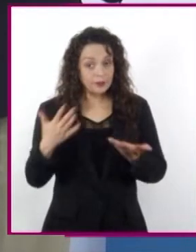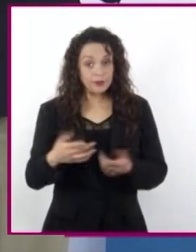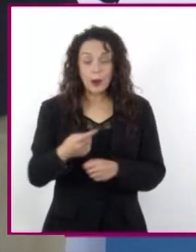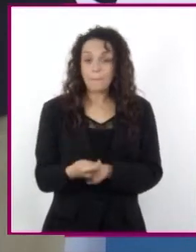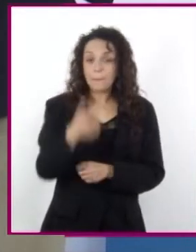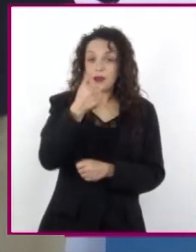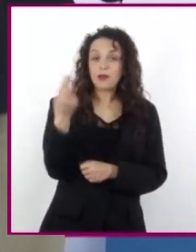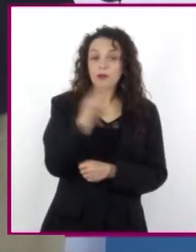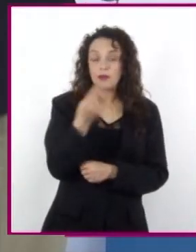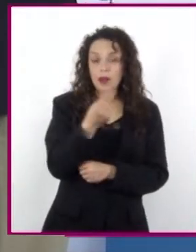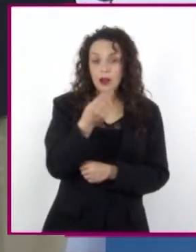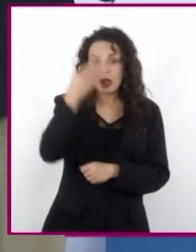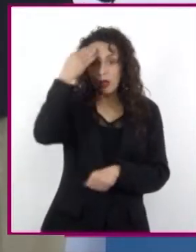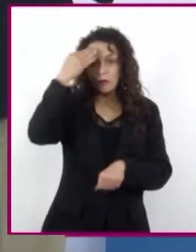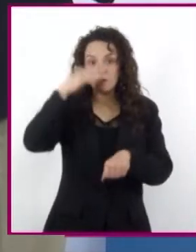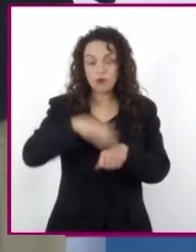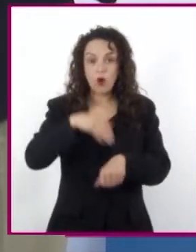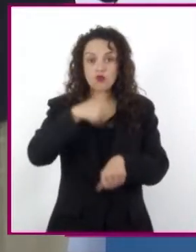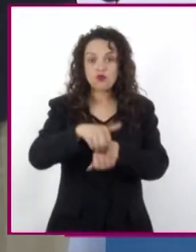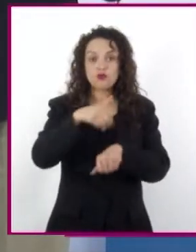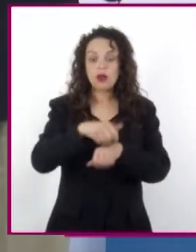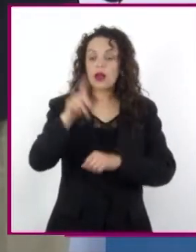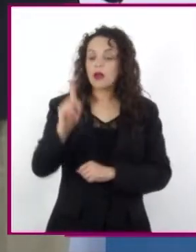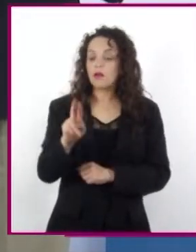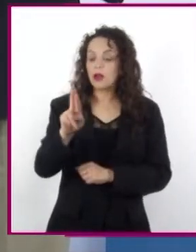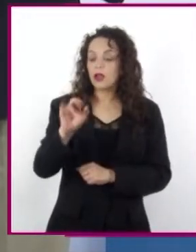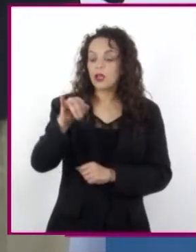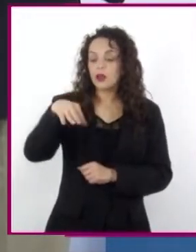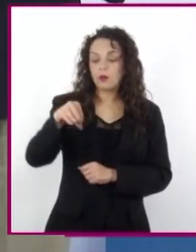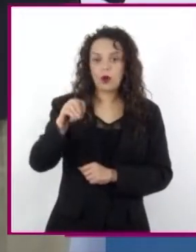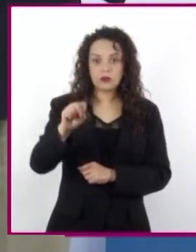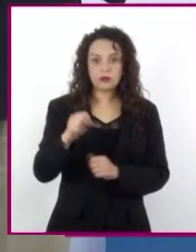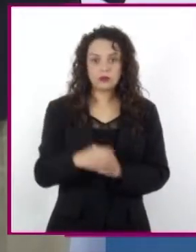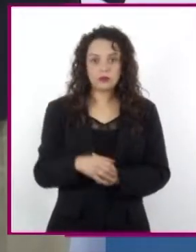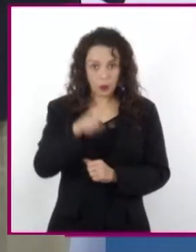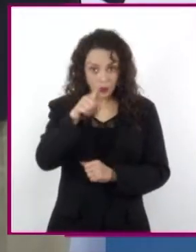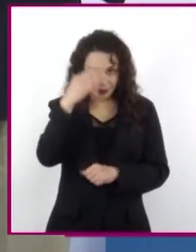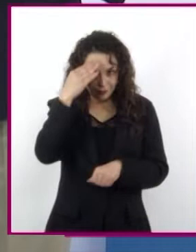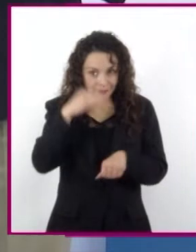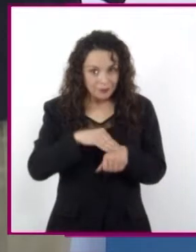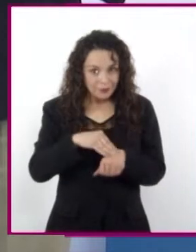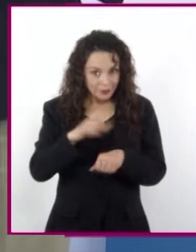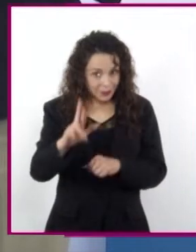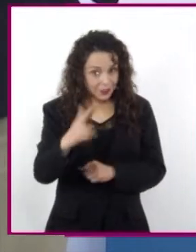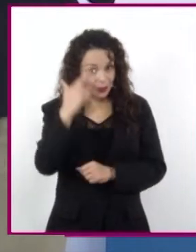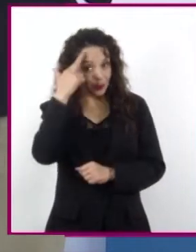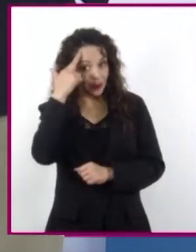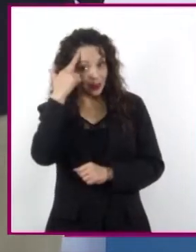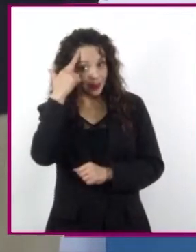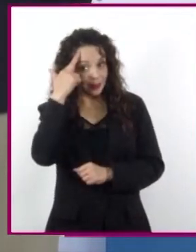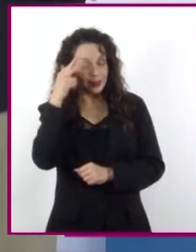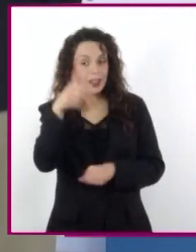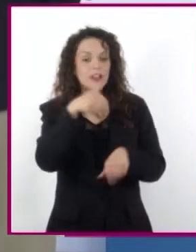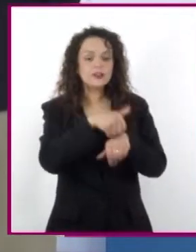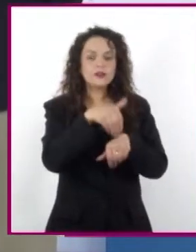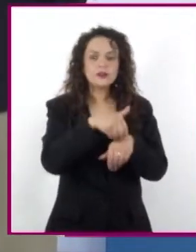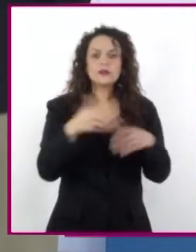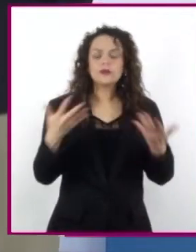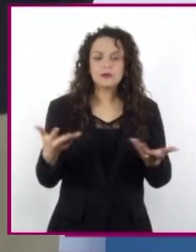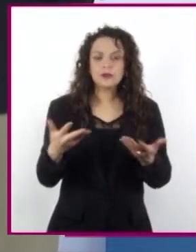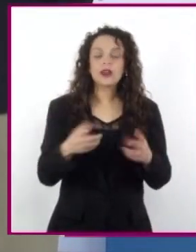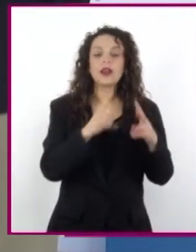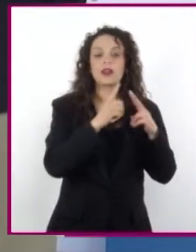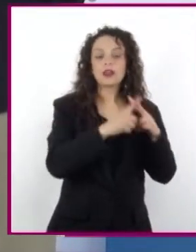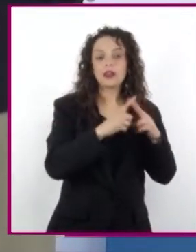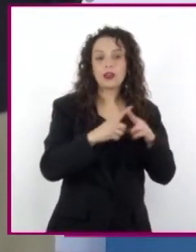que recordar los números primos. ¿Se acuerdan de los números primos? Son aquellos números que solo se dividen